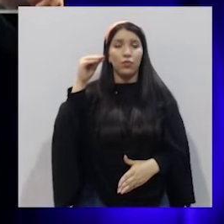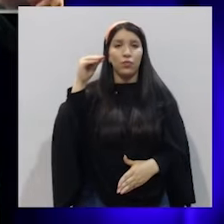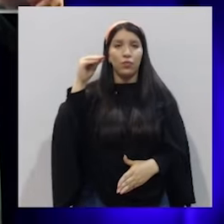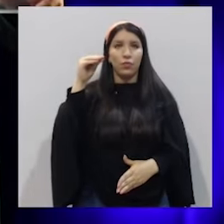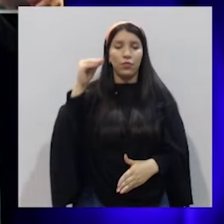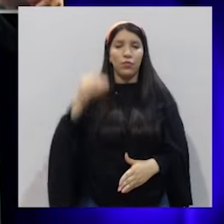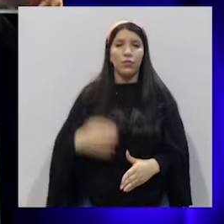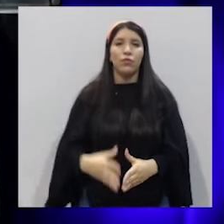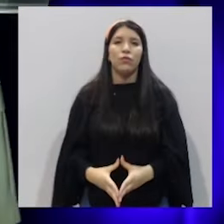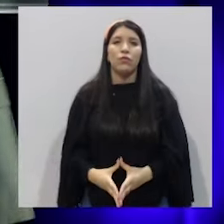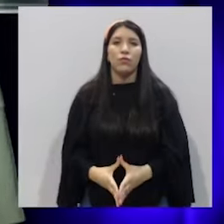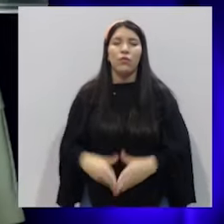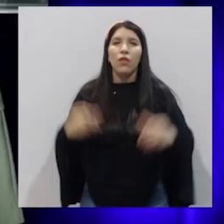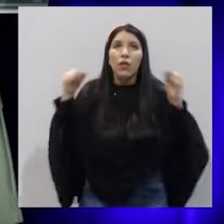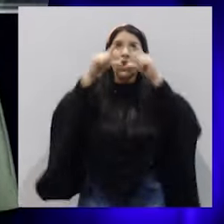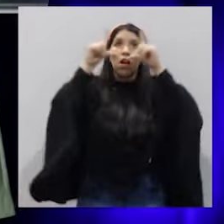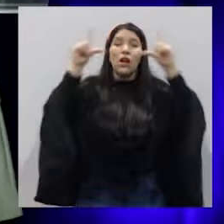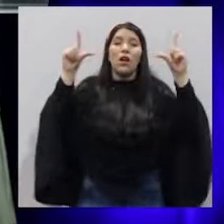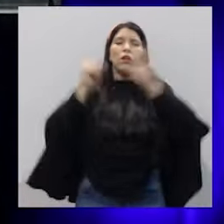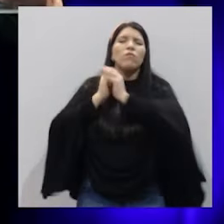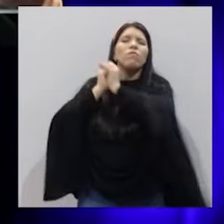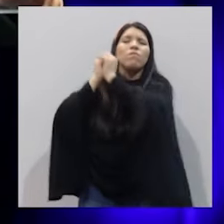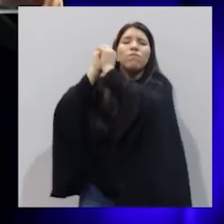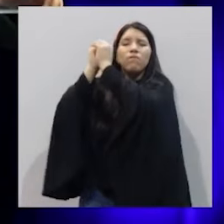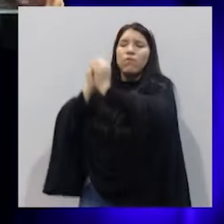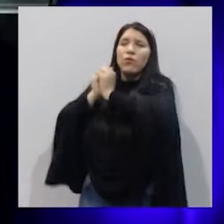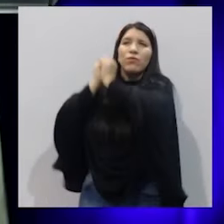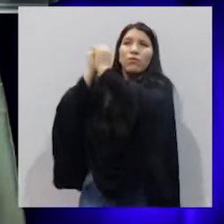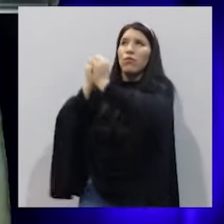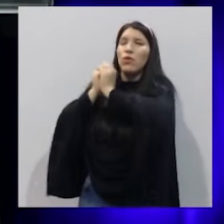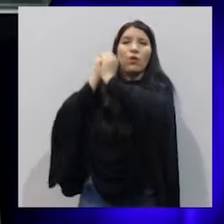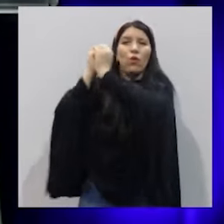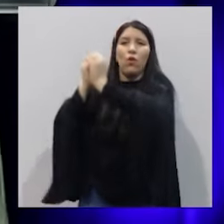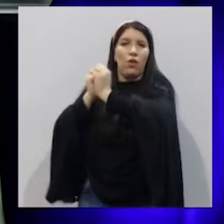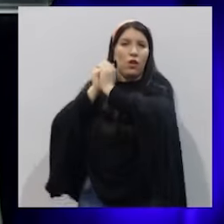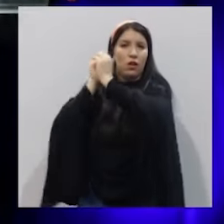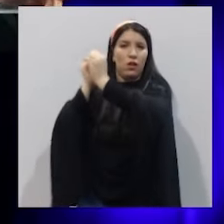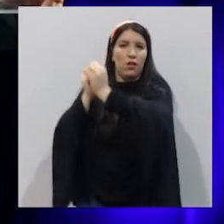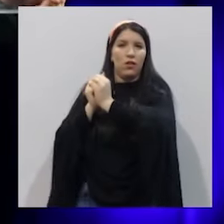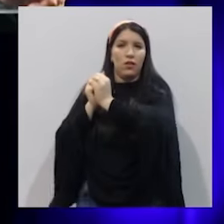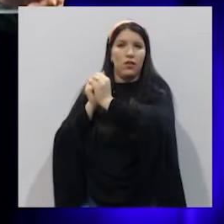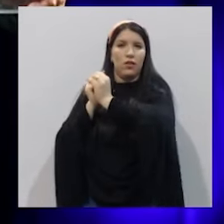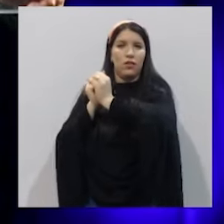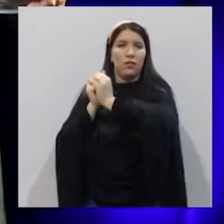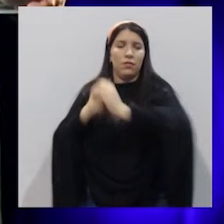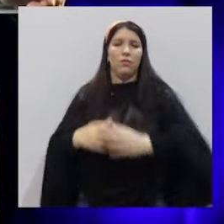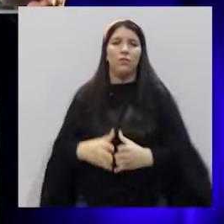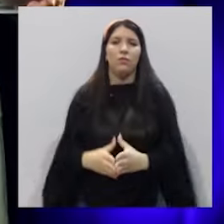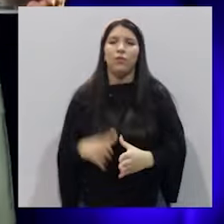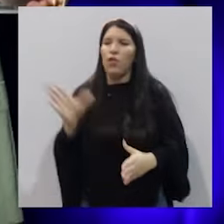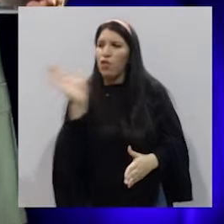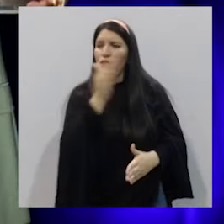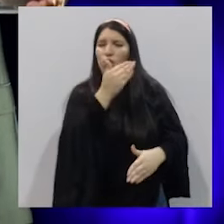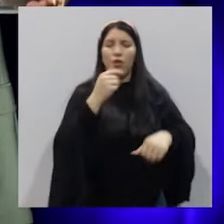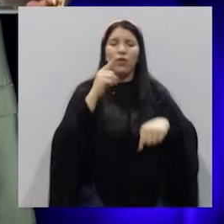oren porque al estar alerta vamos a concentrarnos en lo que dios nos ha dado que es la salvación el privilegio de ser sus